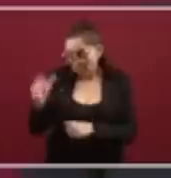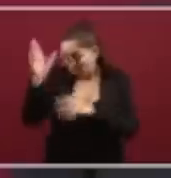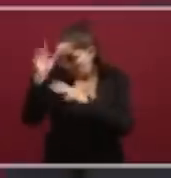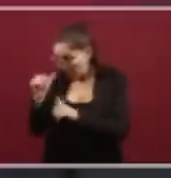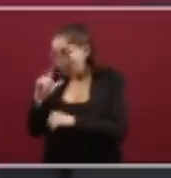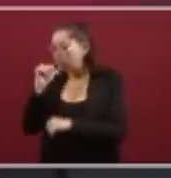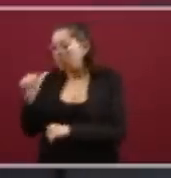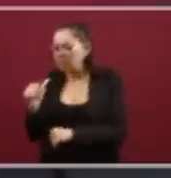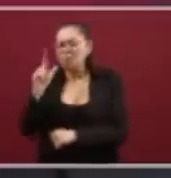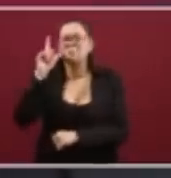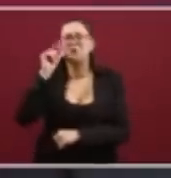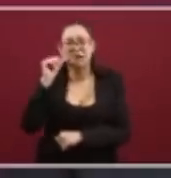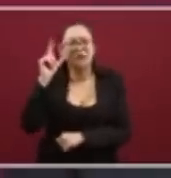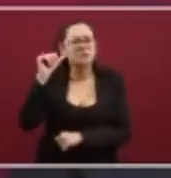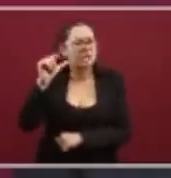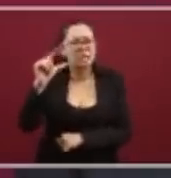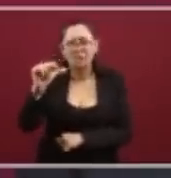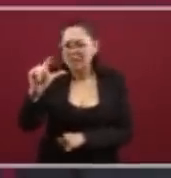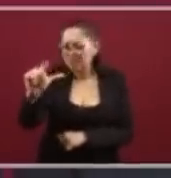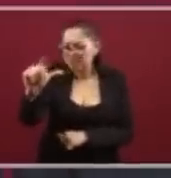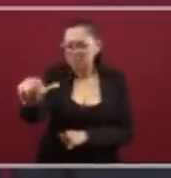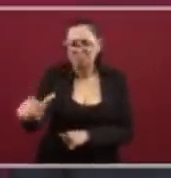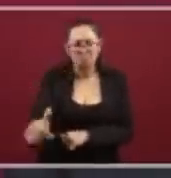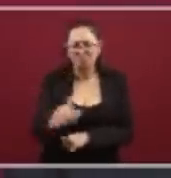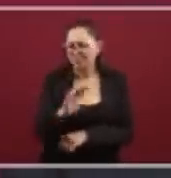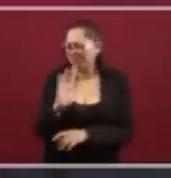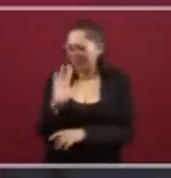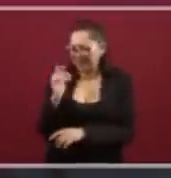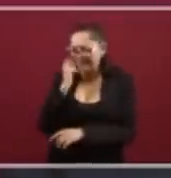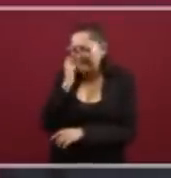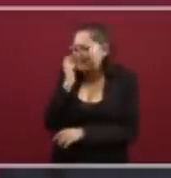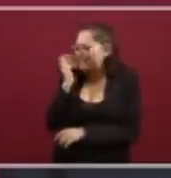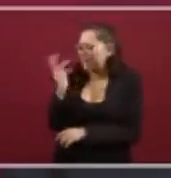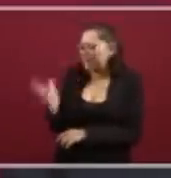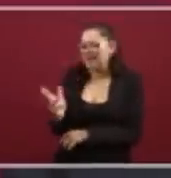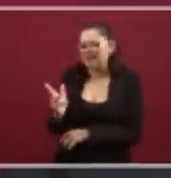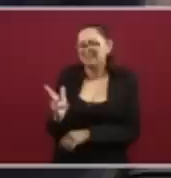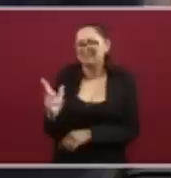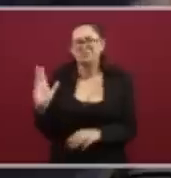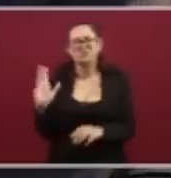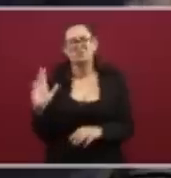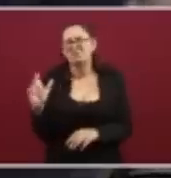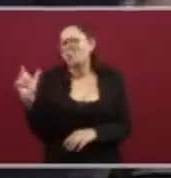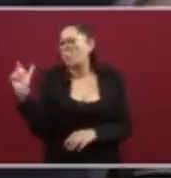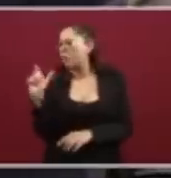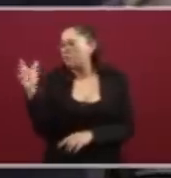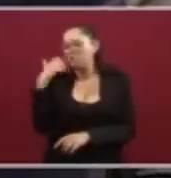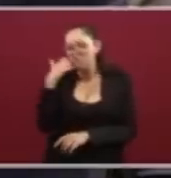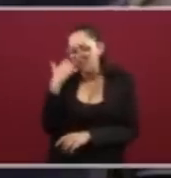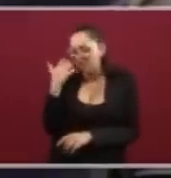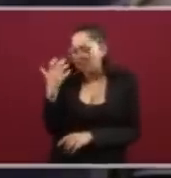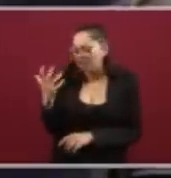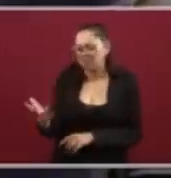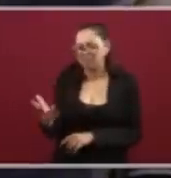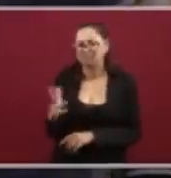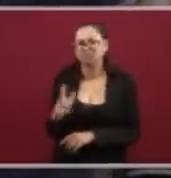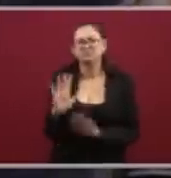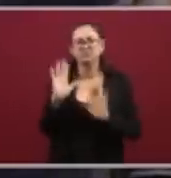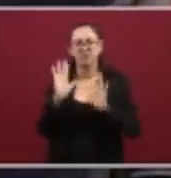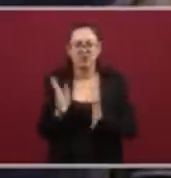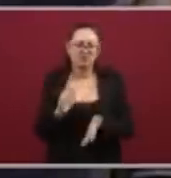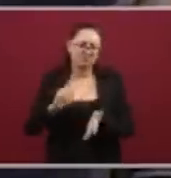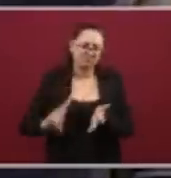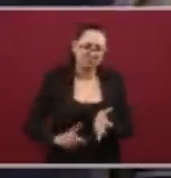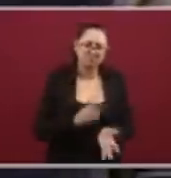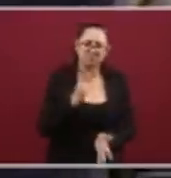mañana ha pasado para que yo les repita lo que ya aquí hemos dicho porque